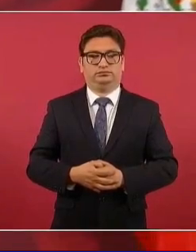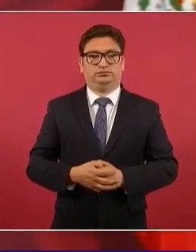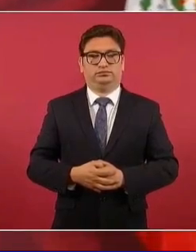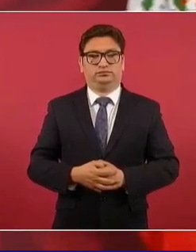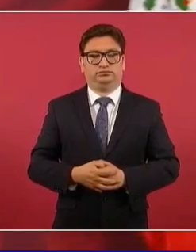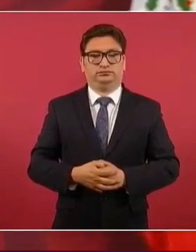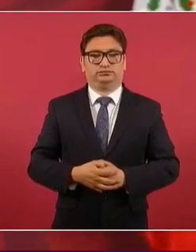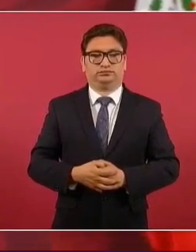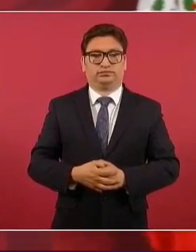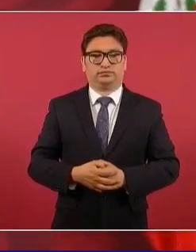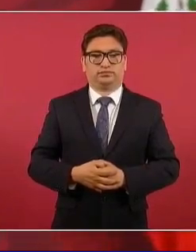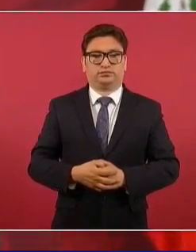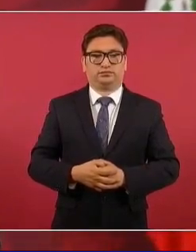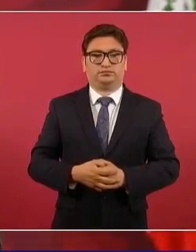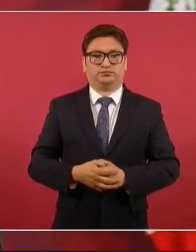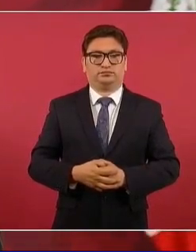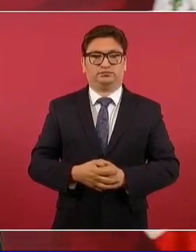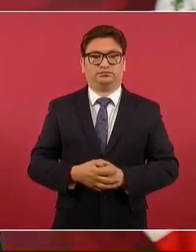todavía